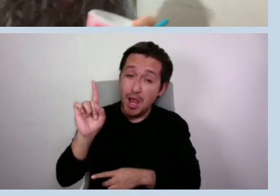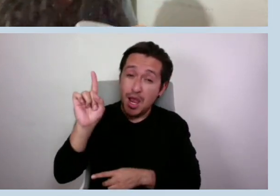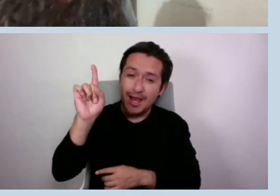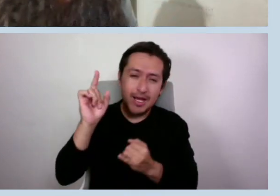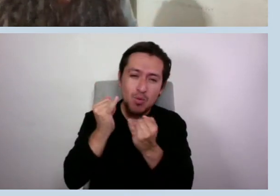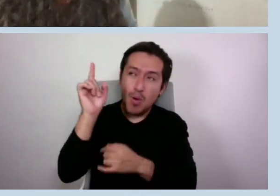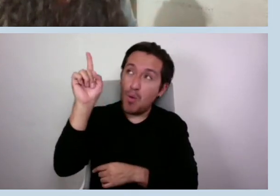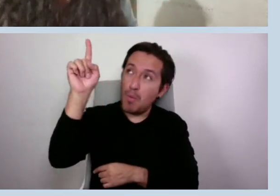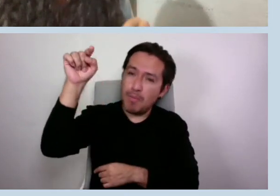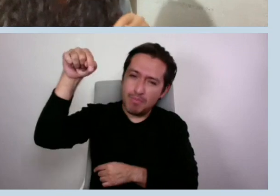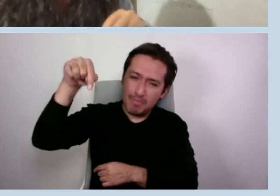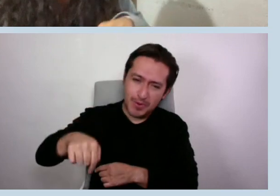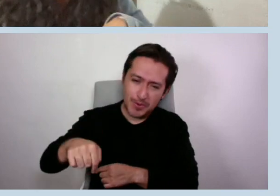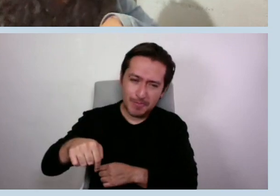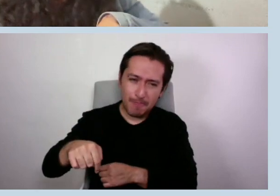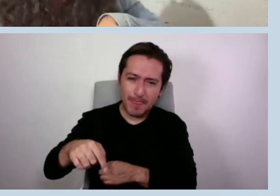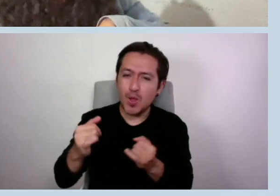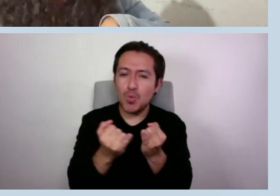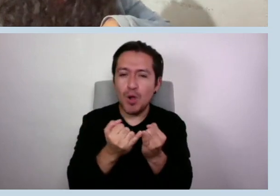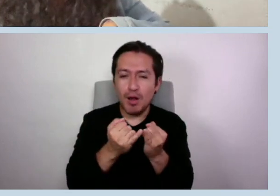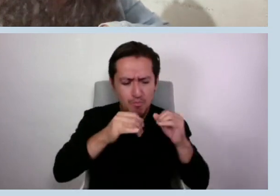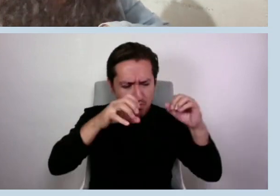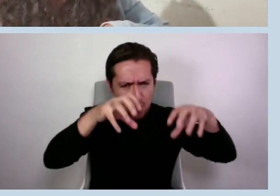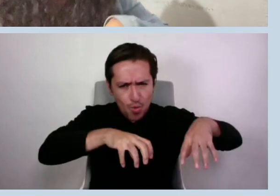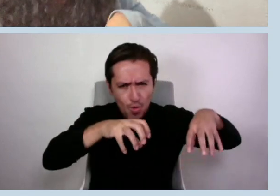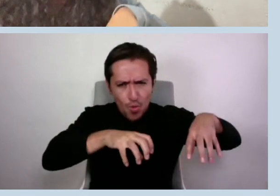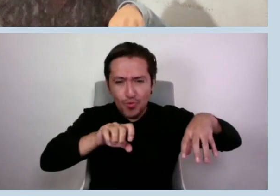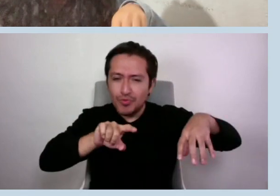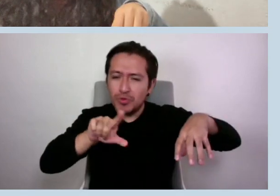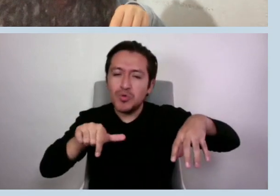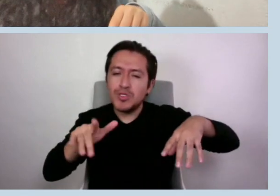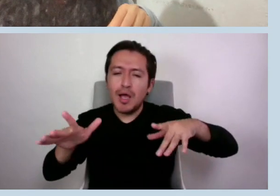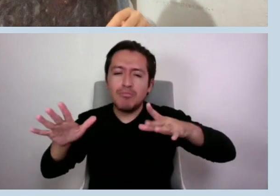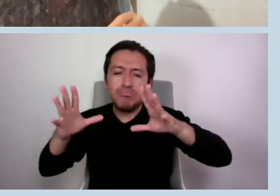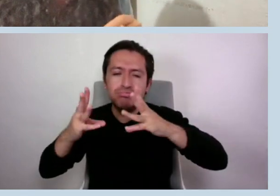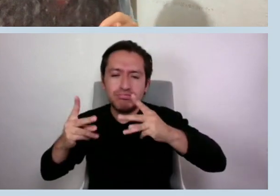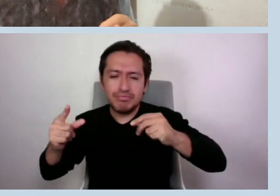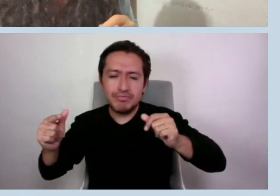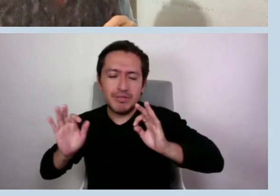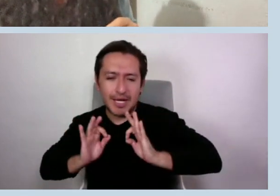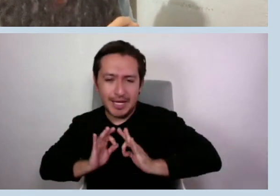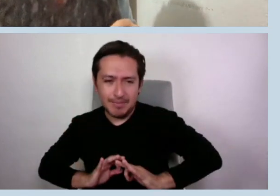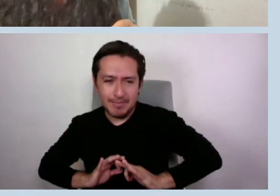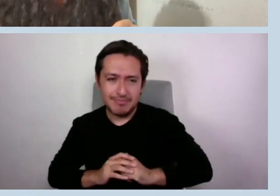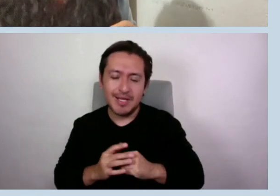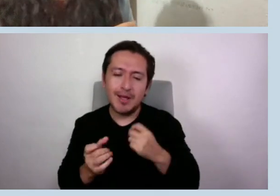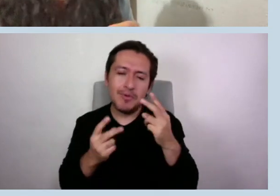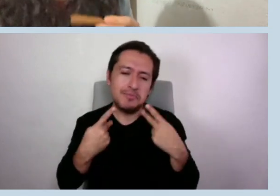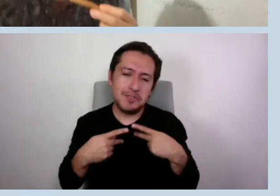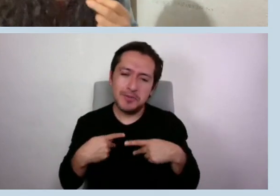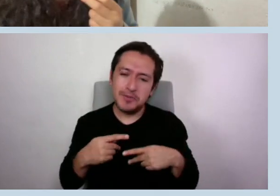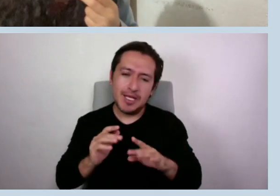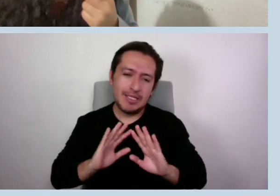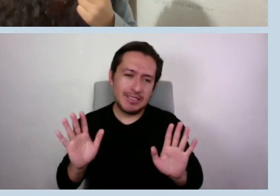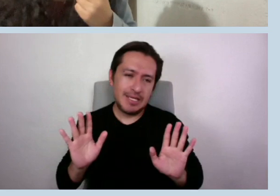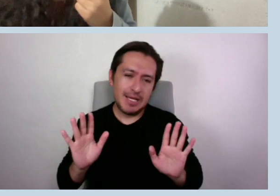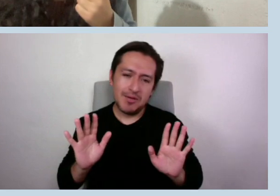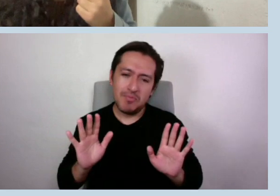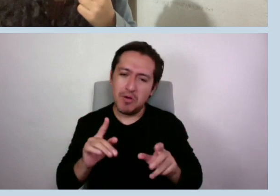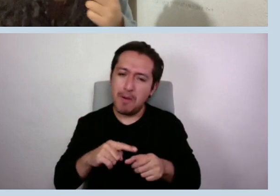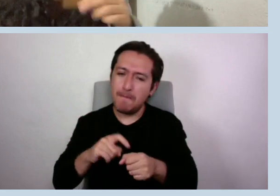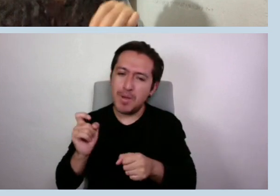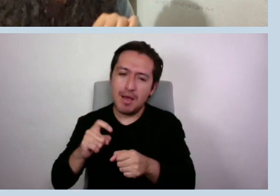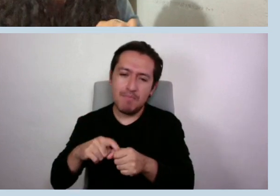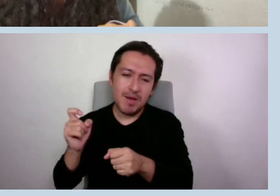llega eh cuando hay calma entonces empezaron a ver varias despedidas no en entre ellas